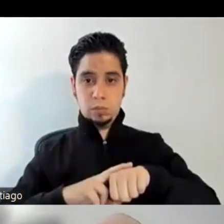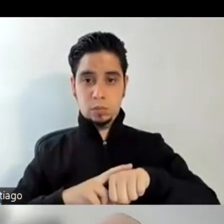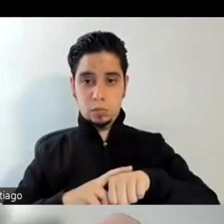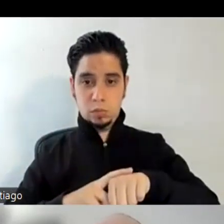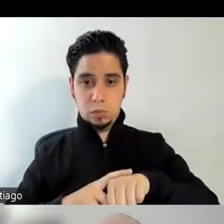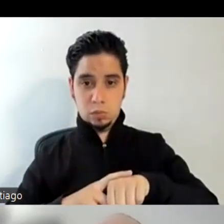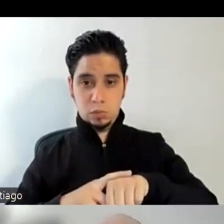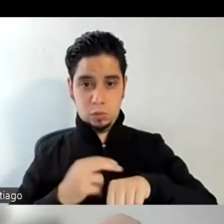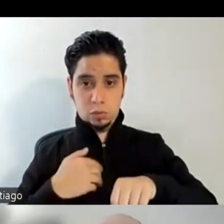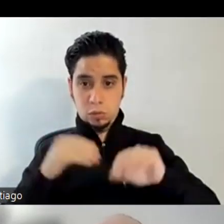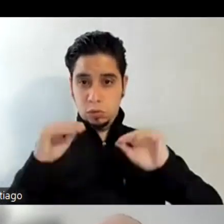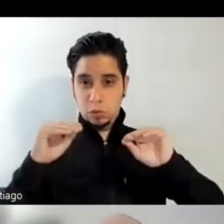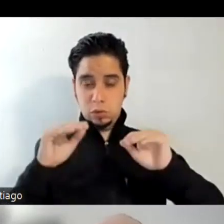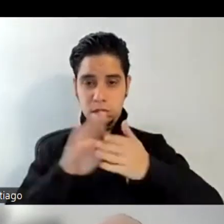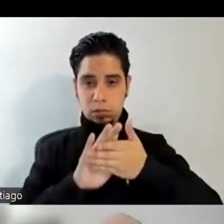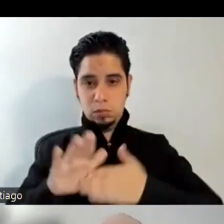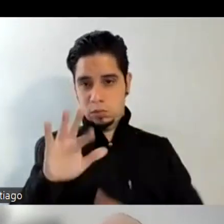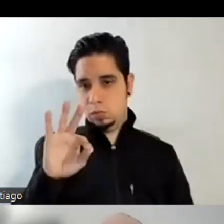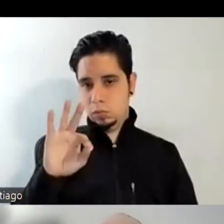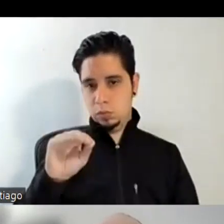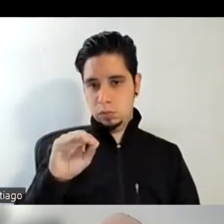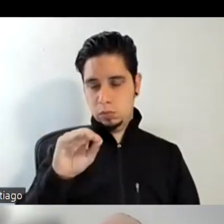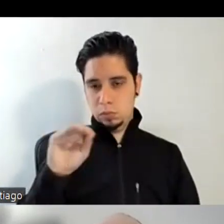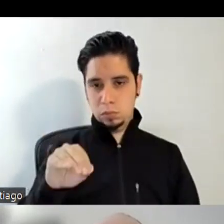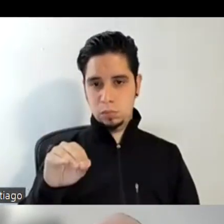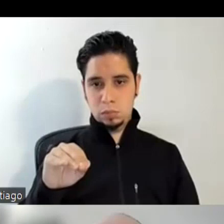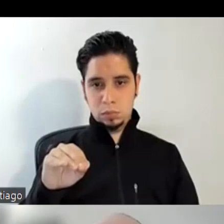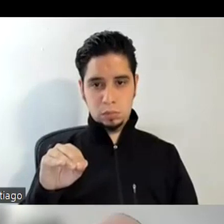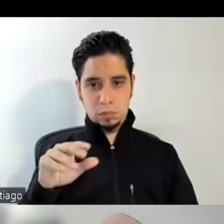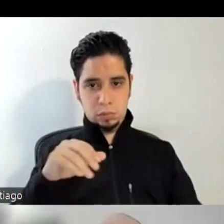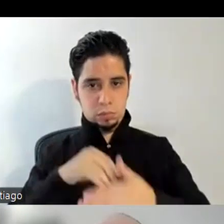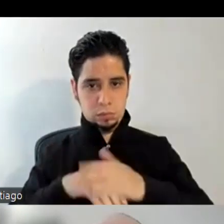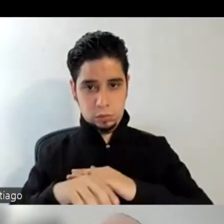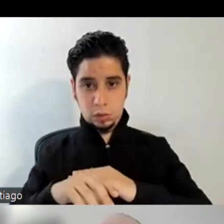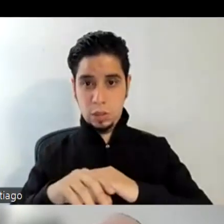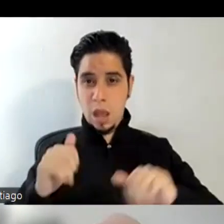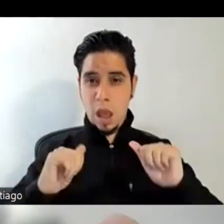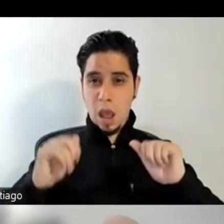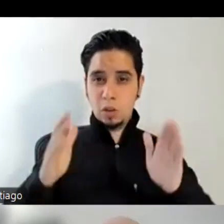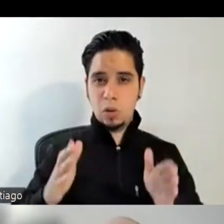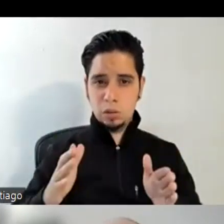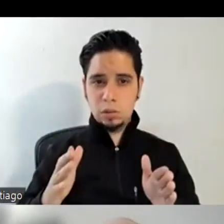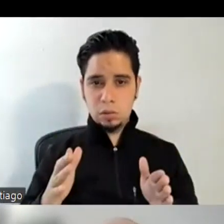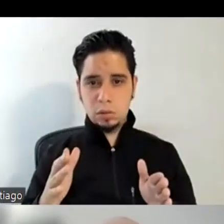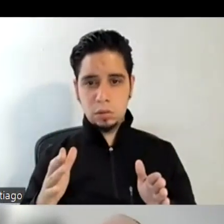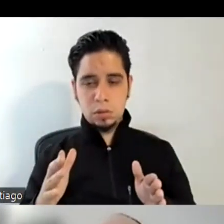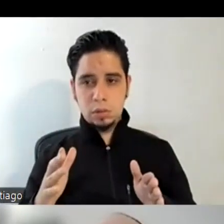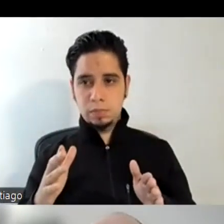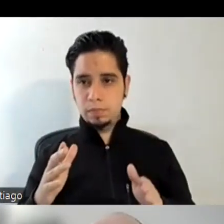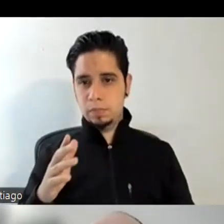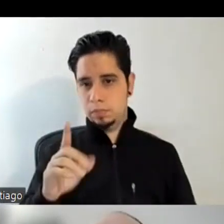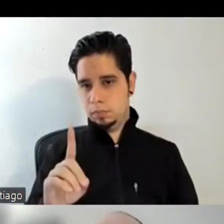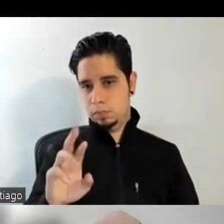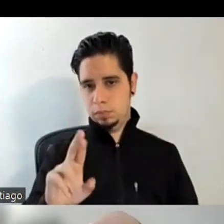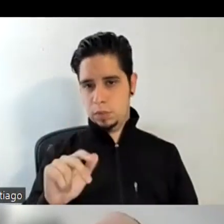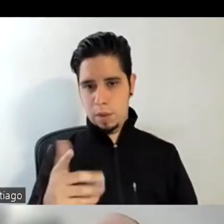la universidad, y el 90% de los estudiantes entran a la universidad los que quieren ser actores. Casi todo el mundo que entra por drama quieren ser